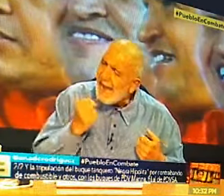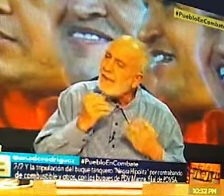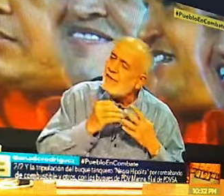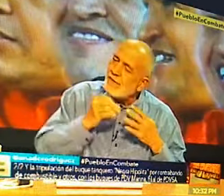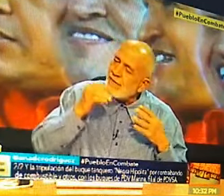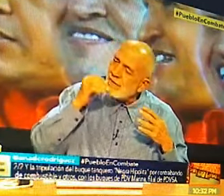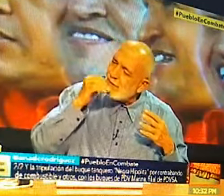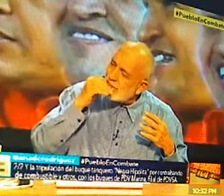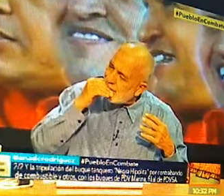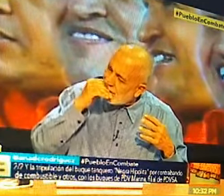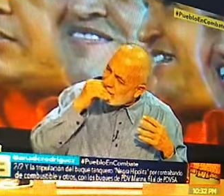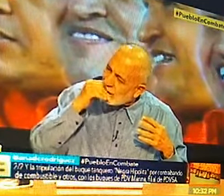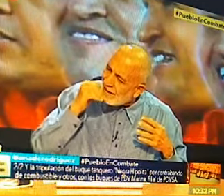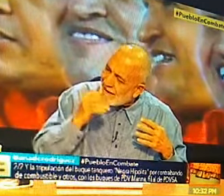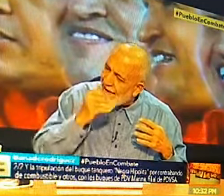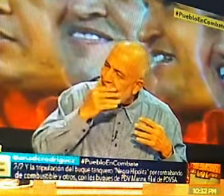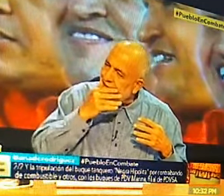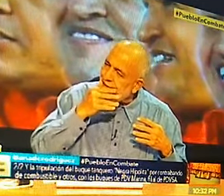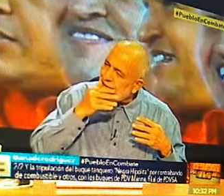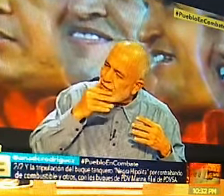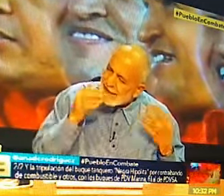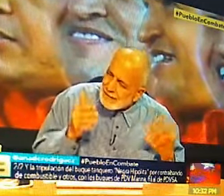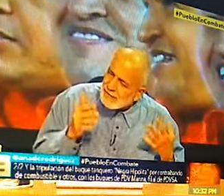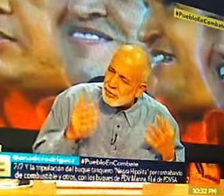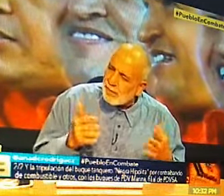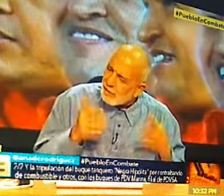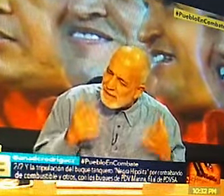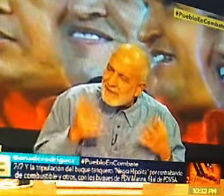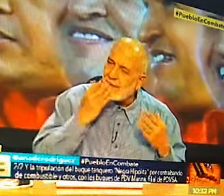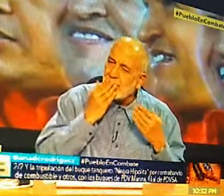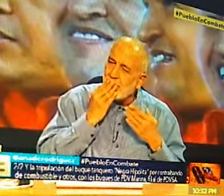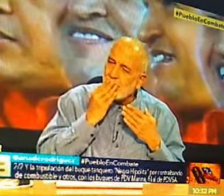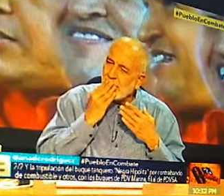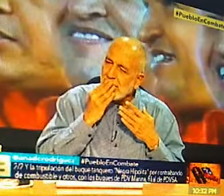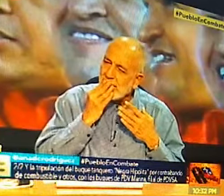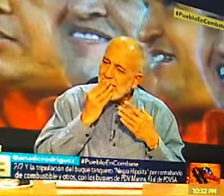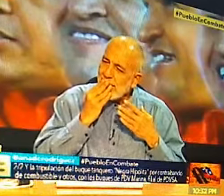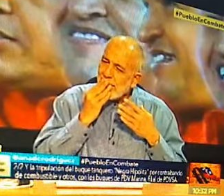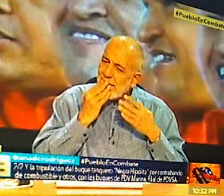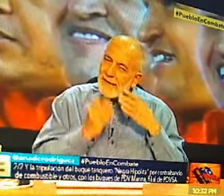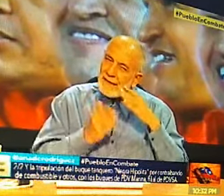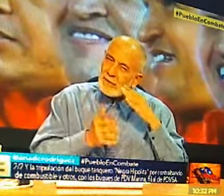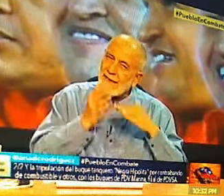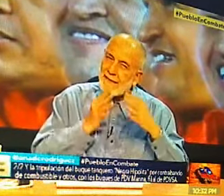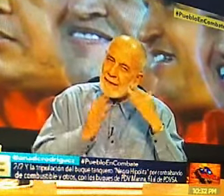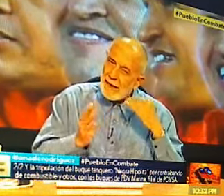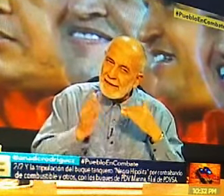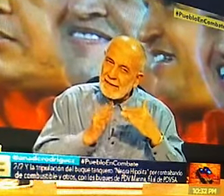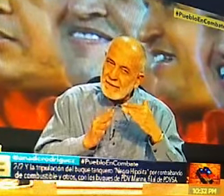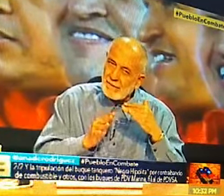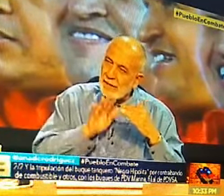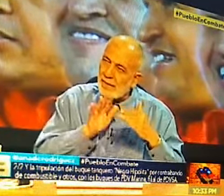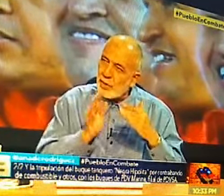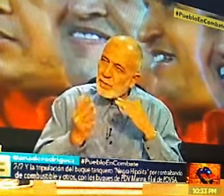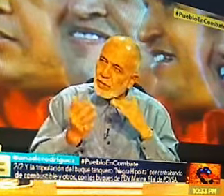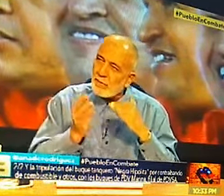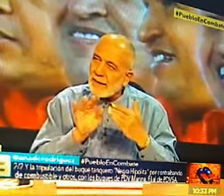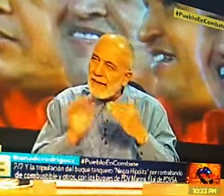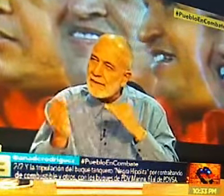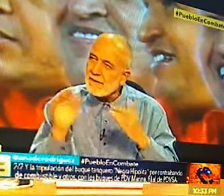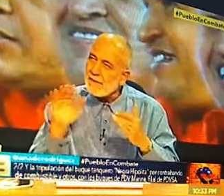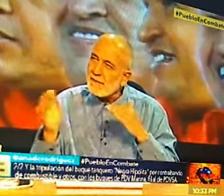Hay un documental, tuve que hacer un resumen, obviamente. Hice el resumen en 3 partes, porque va